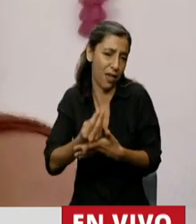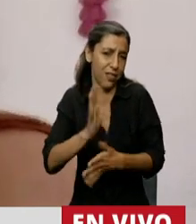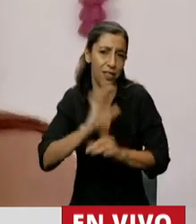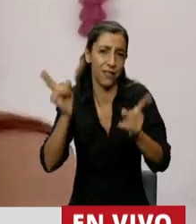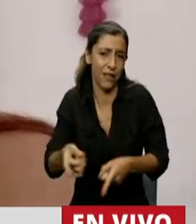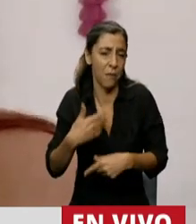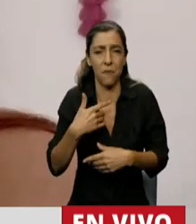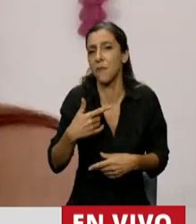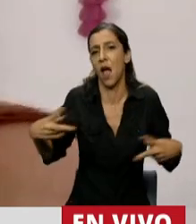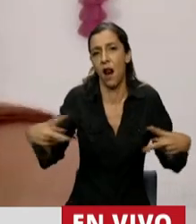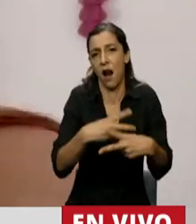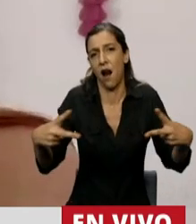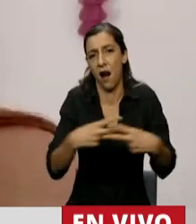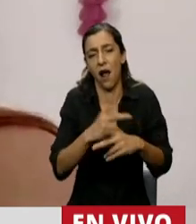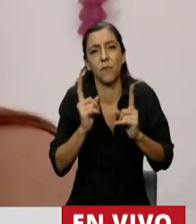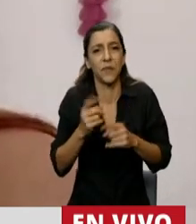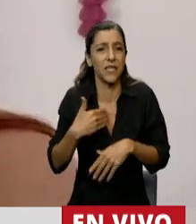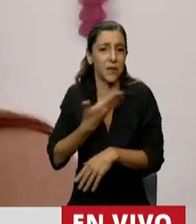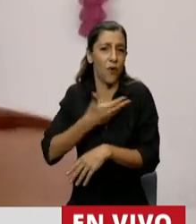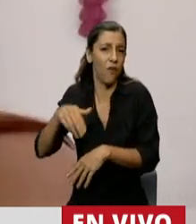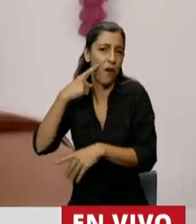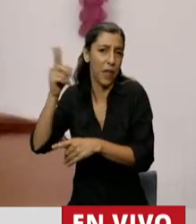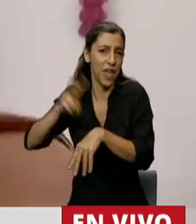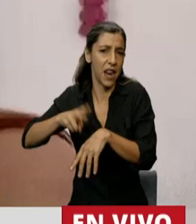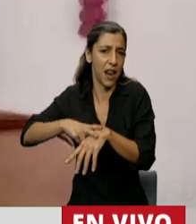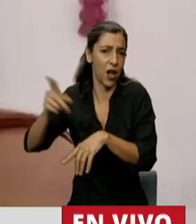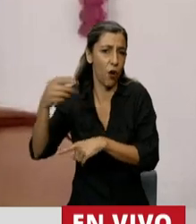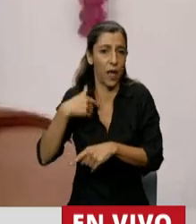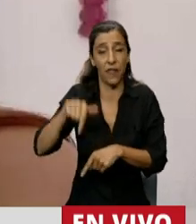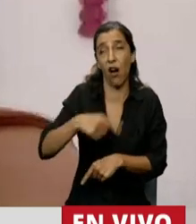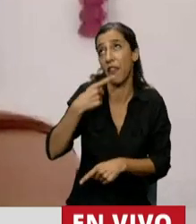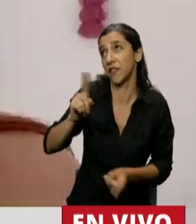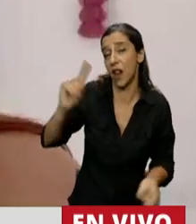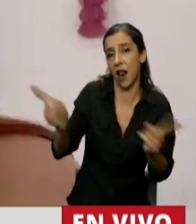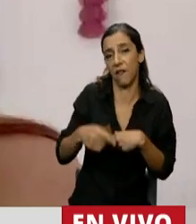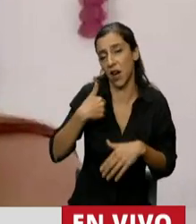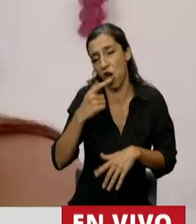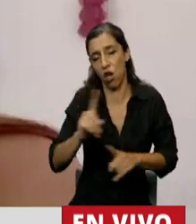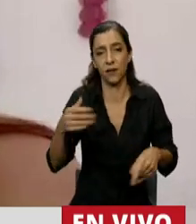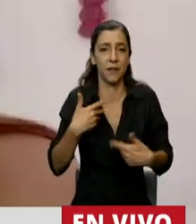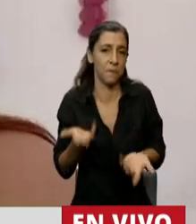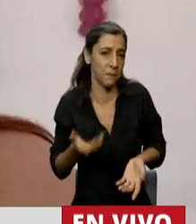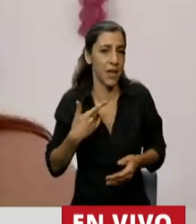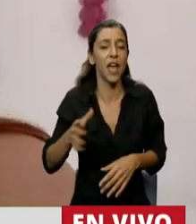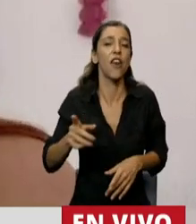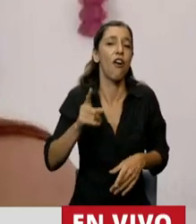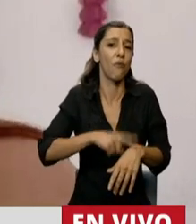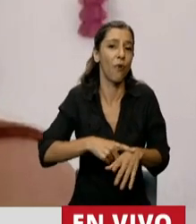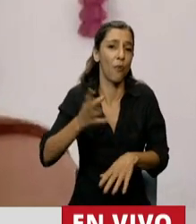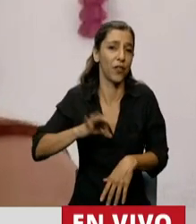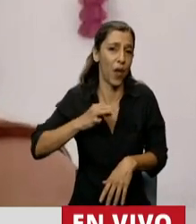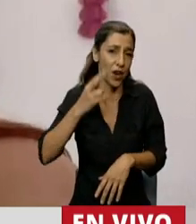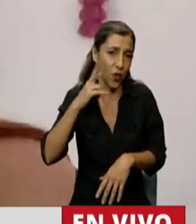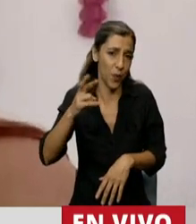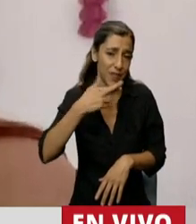aquellos titulares donde era el propio fondo el que le recomendaba, porque ahora dan vuelta todo, a Macri la reforma previsional del 2017. Por